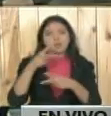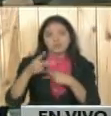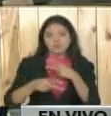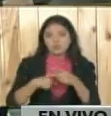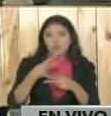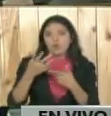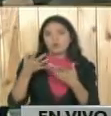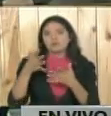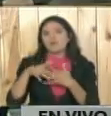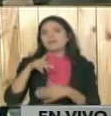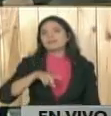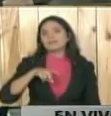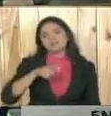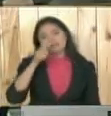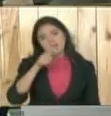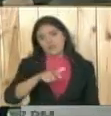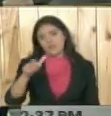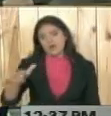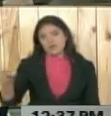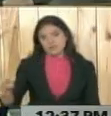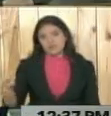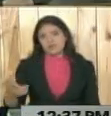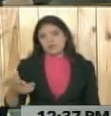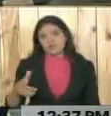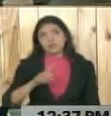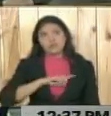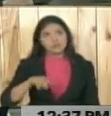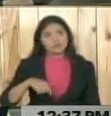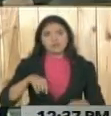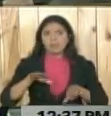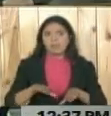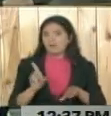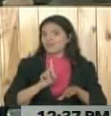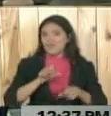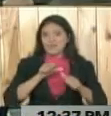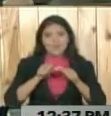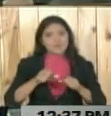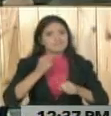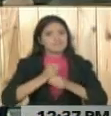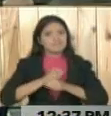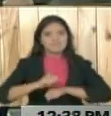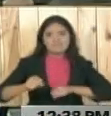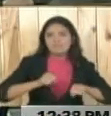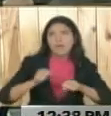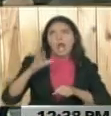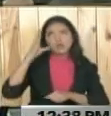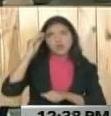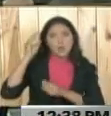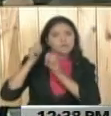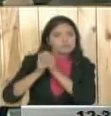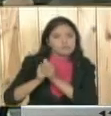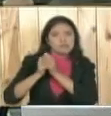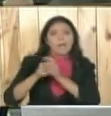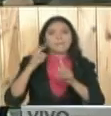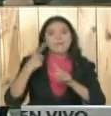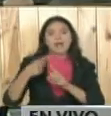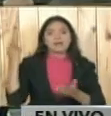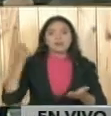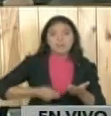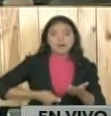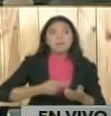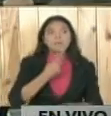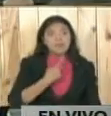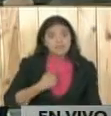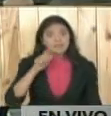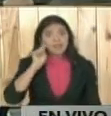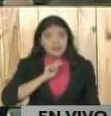de lo que necesita nuestro pueblo. Nosotros no nos paramos, ¿no? A Dios rogando y con el mazo dando. Me dice que está Mario Silva